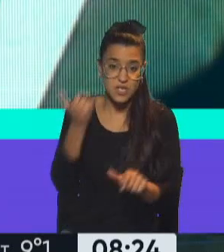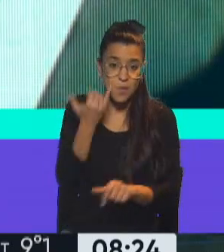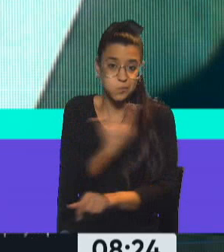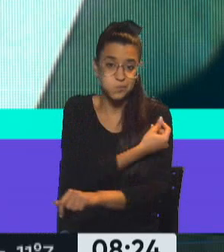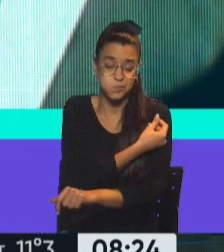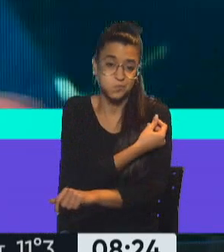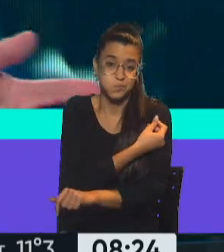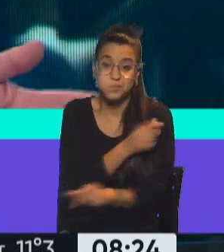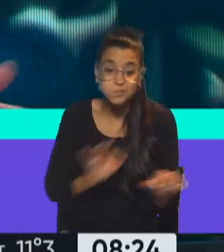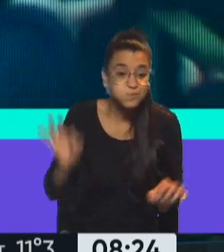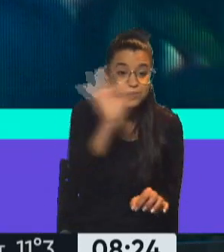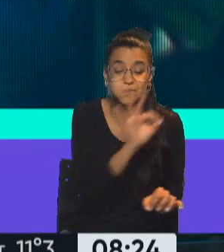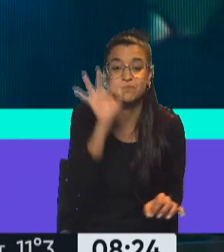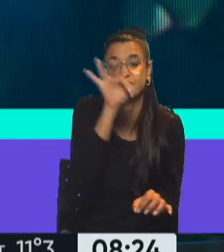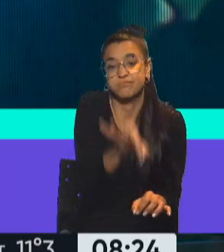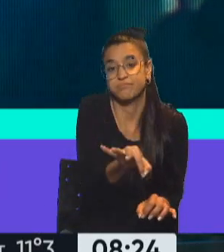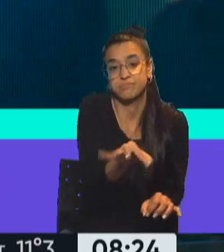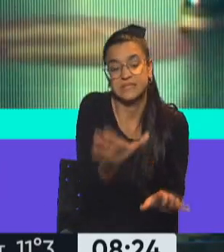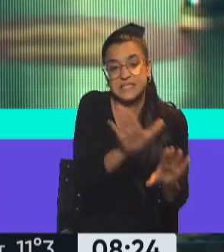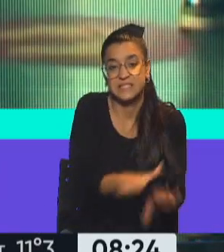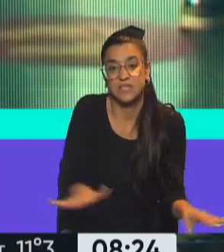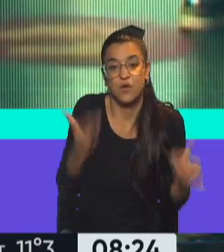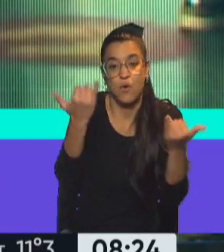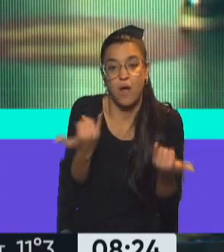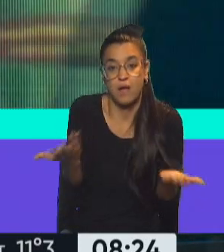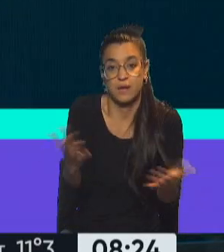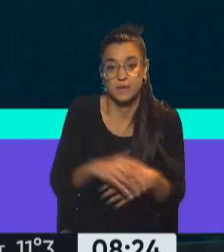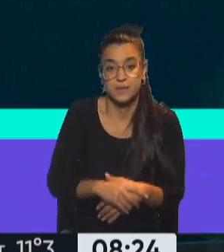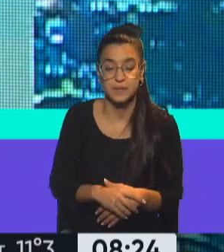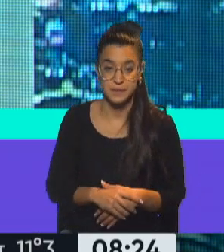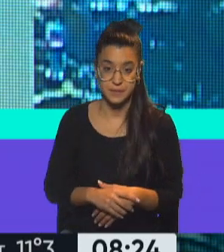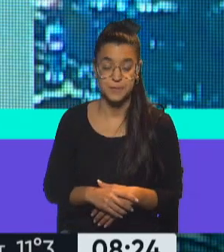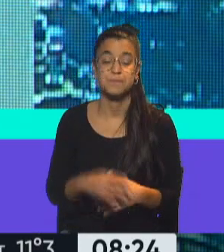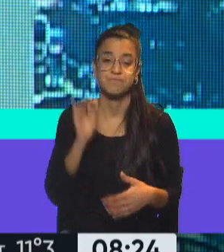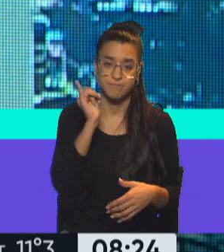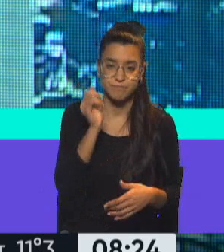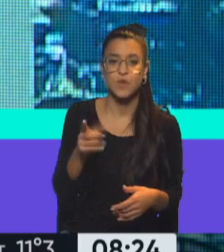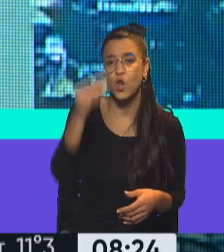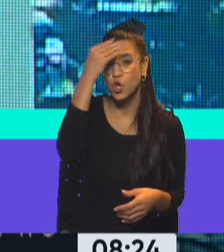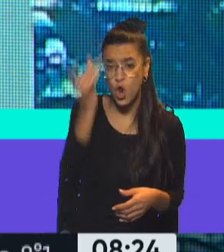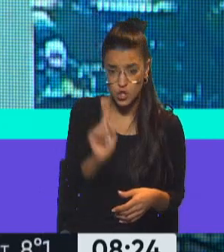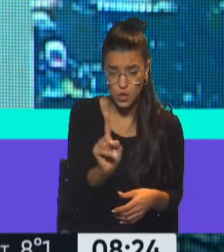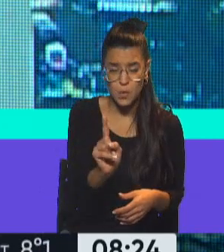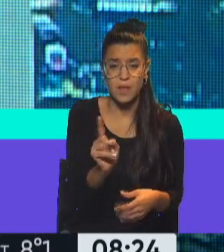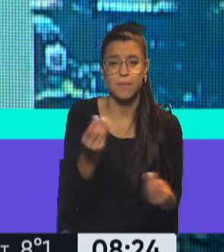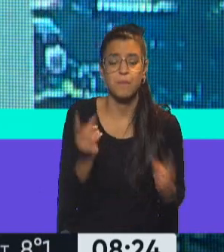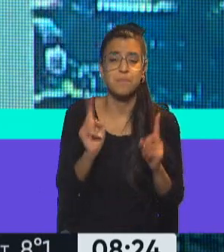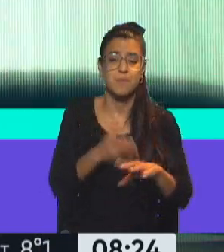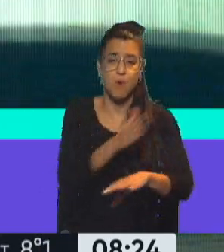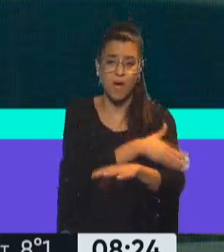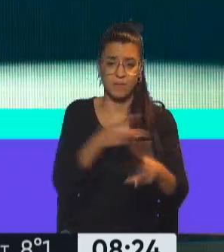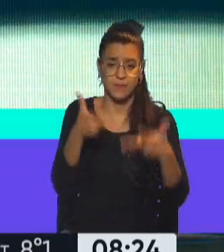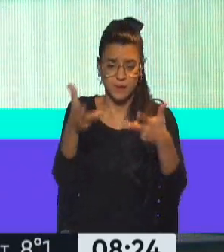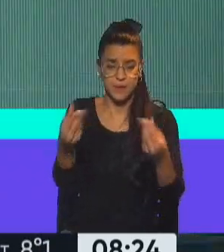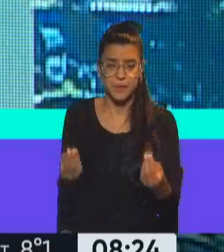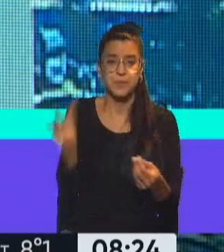el bicho busca dónde ir, y el único lugar donde va a encontrar es a los más chiquitos. Sí, no nos olvidemos, como menciona, que